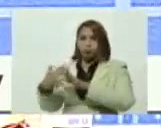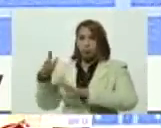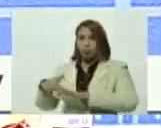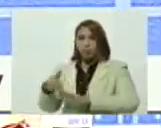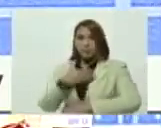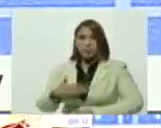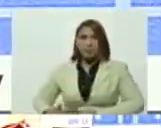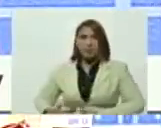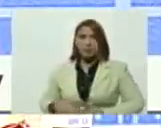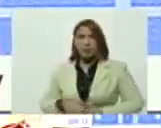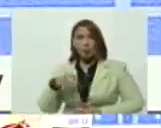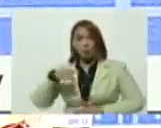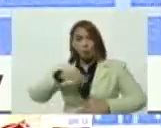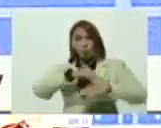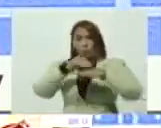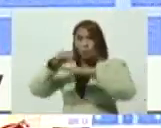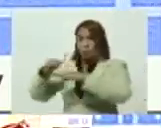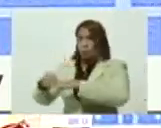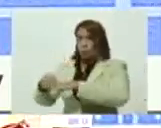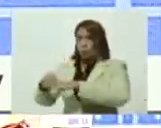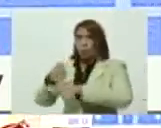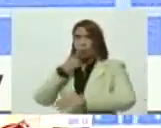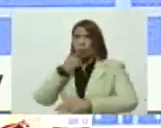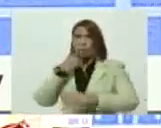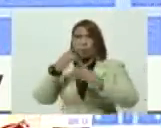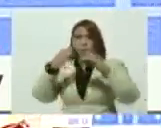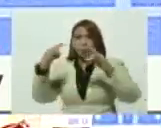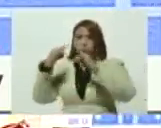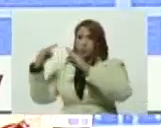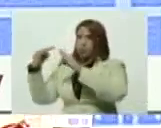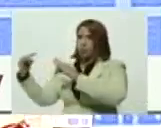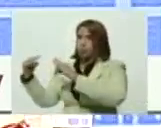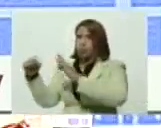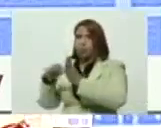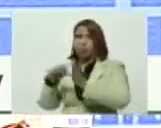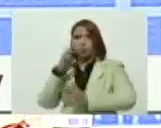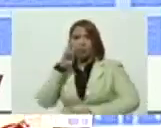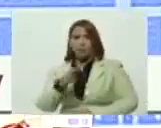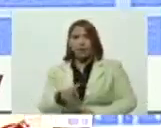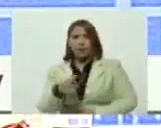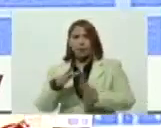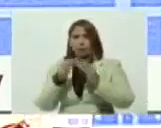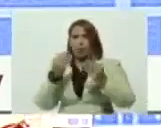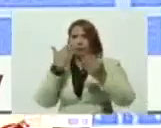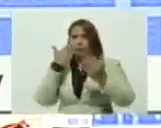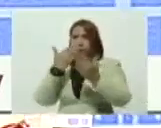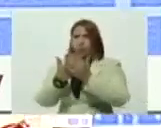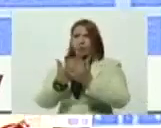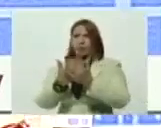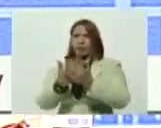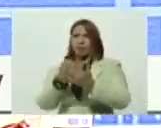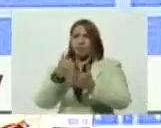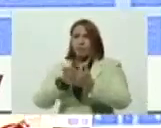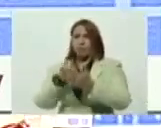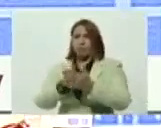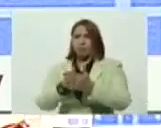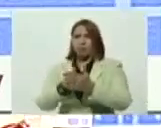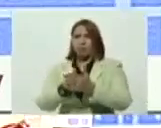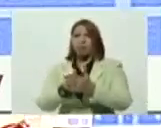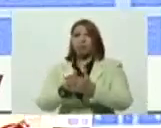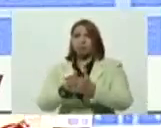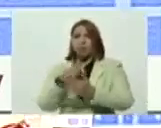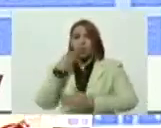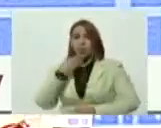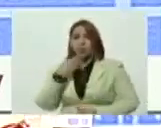presidente, y hoy convocamos a un hermoso stand donde se reflejan esos frentes de batalla y la juventud del barrio se forma, la juventud del